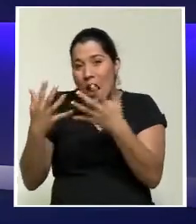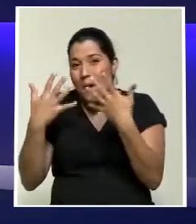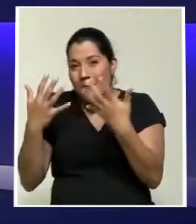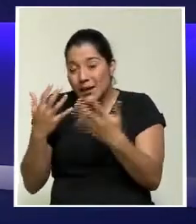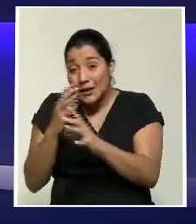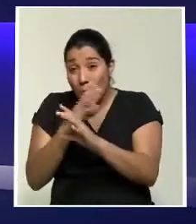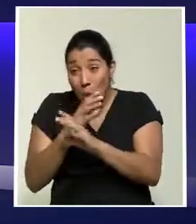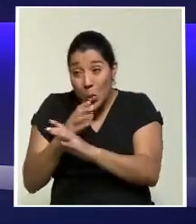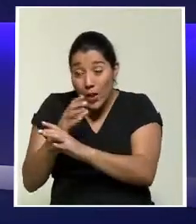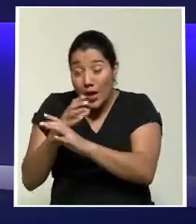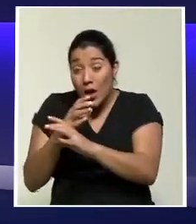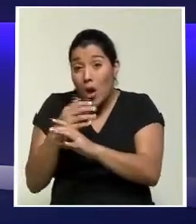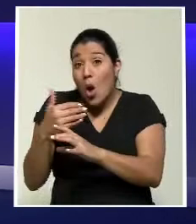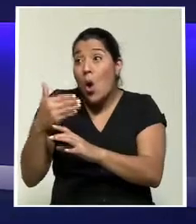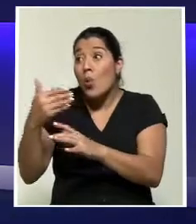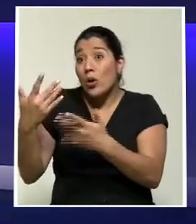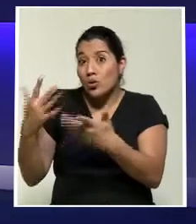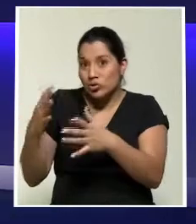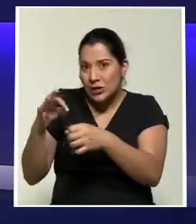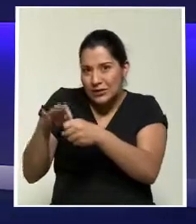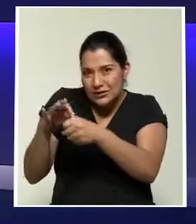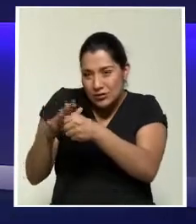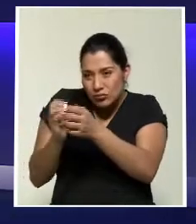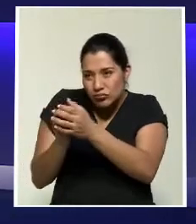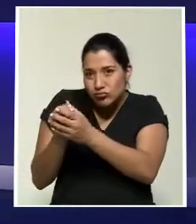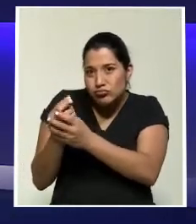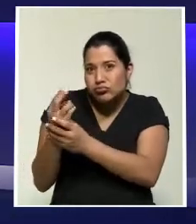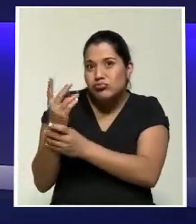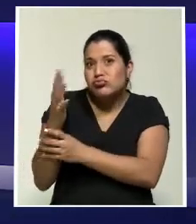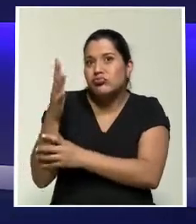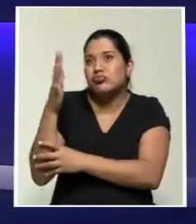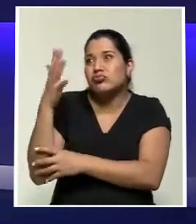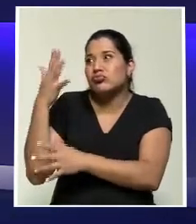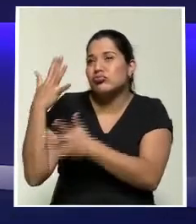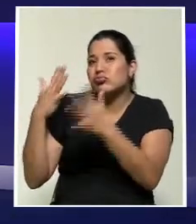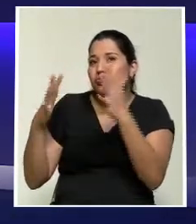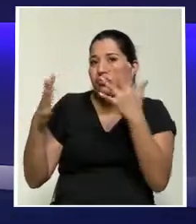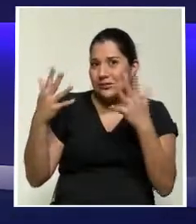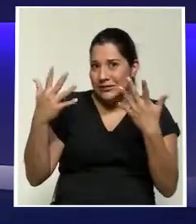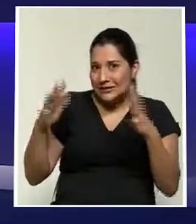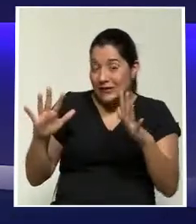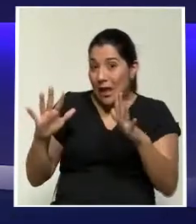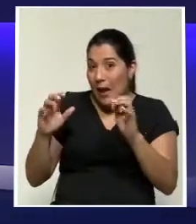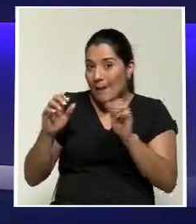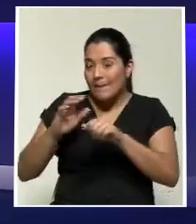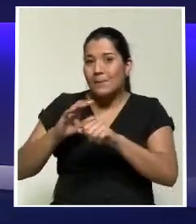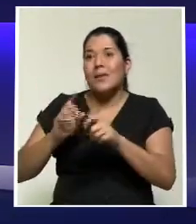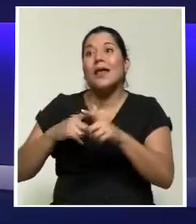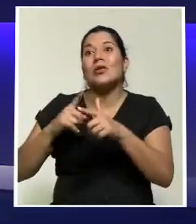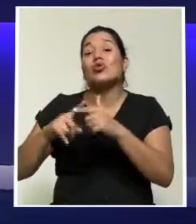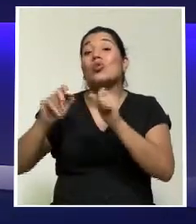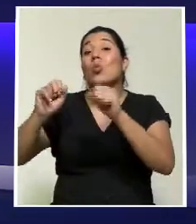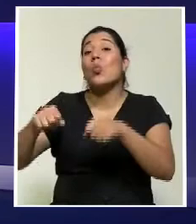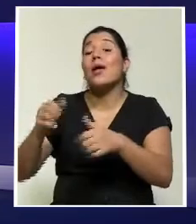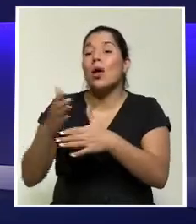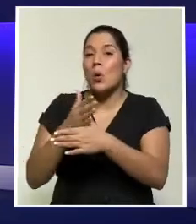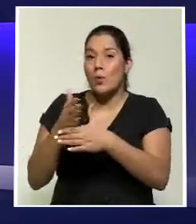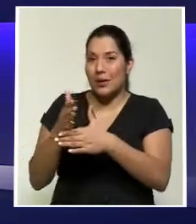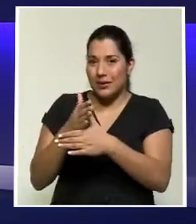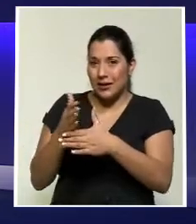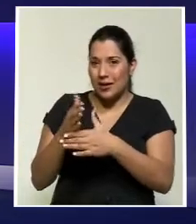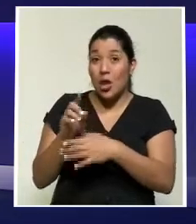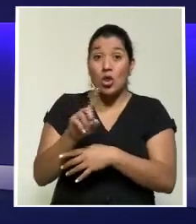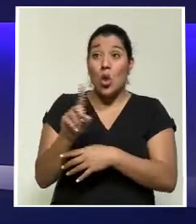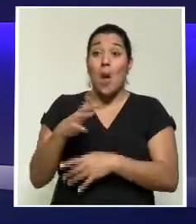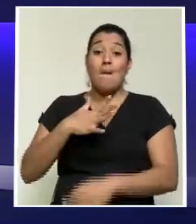las comunidades lo que necesita, ¿verdad? Que es una variedad bien adaptada al territorio, se comparte, ¿verdad? Porque es a partir, no es como mi